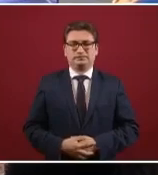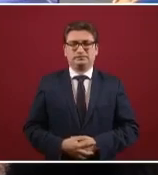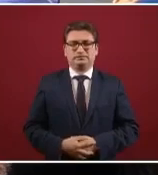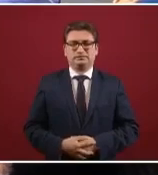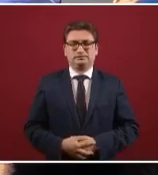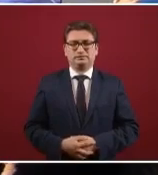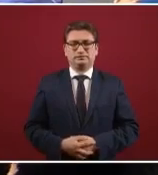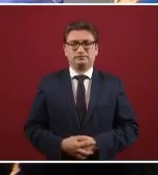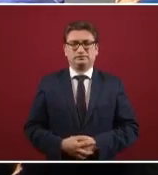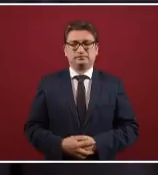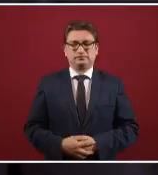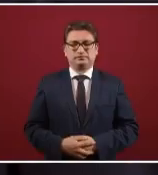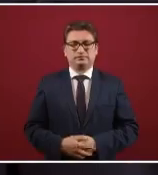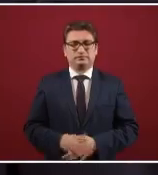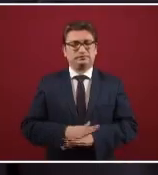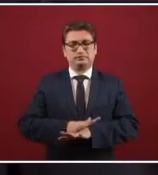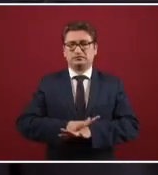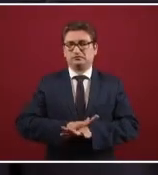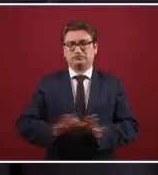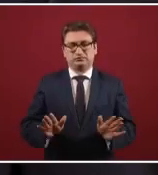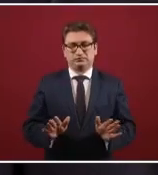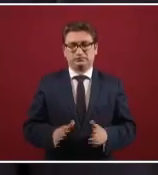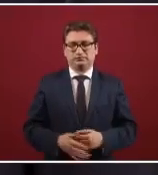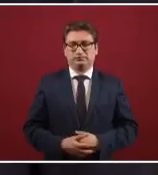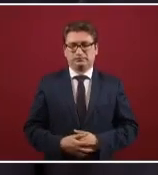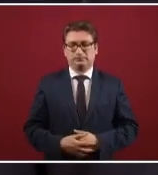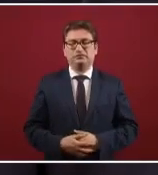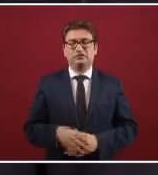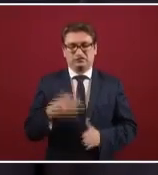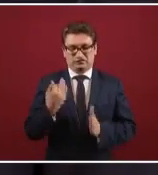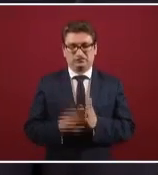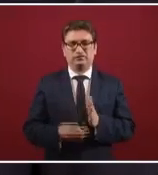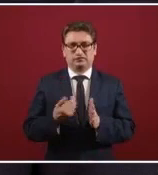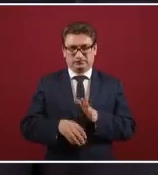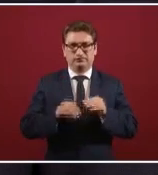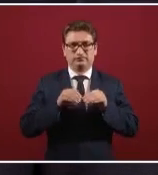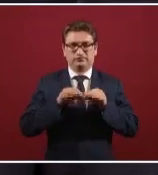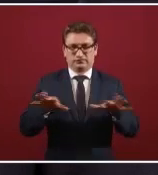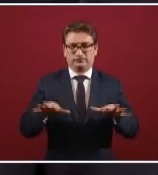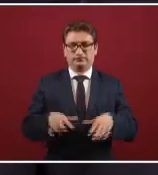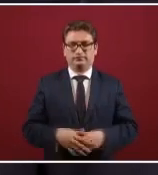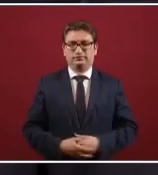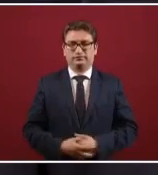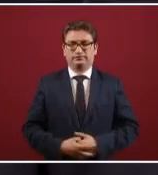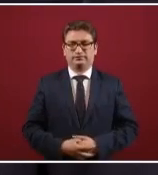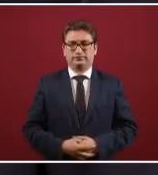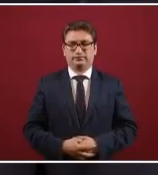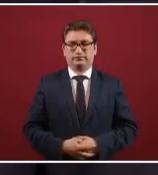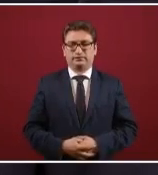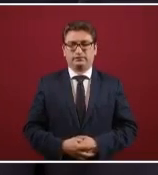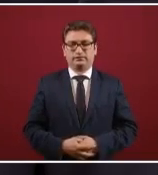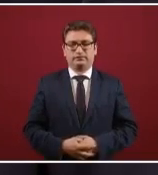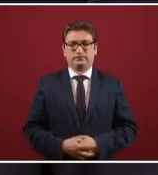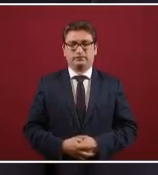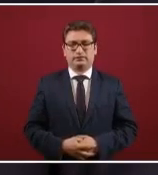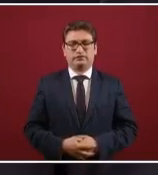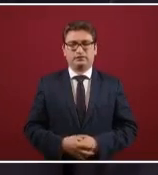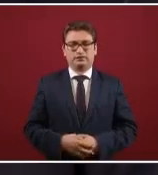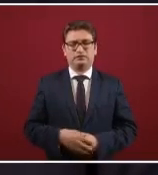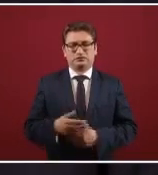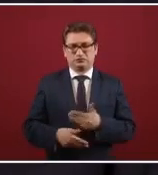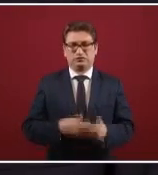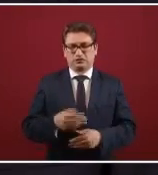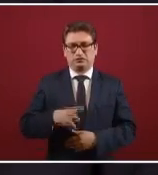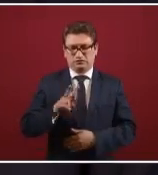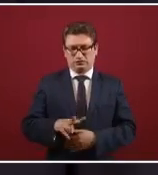entonces ya hace falta la campaña para ir viendo esto pero en